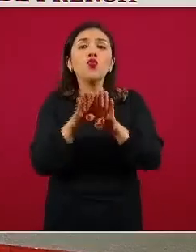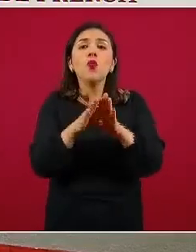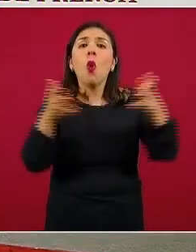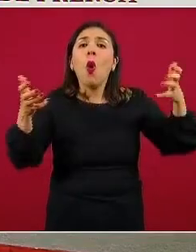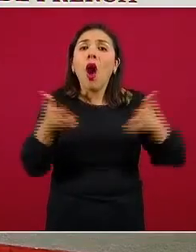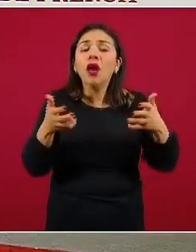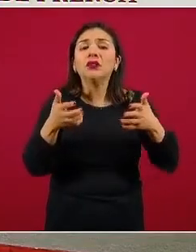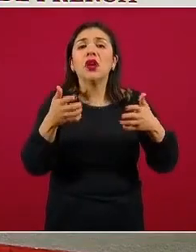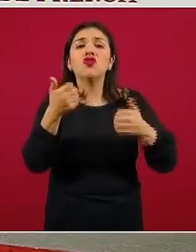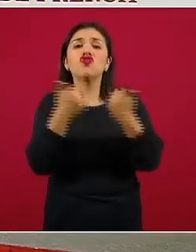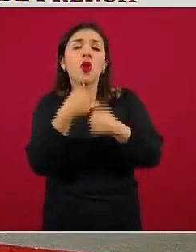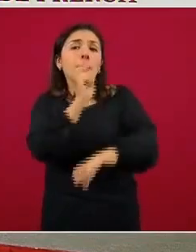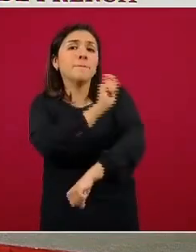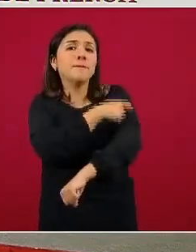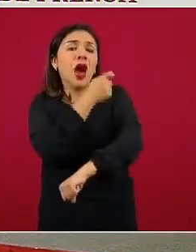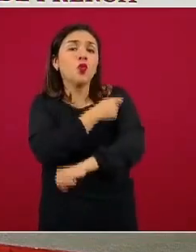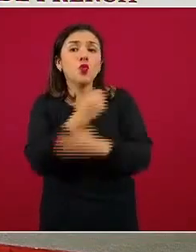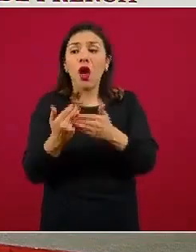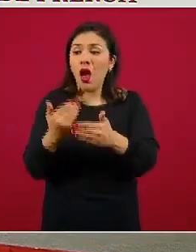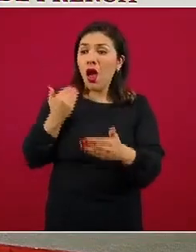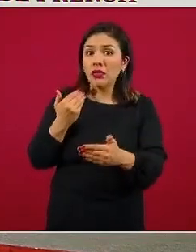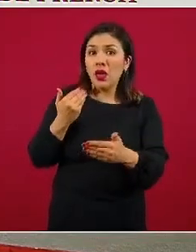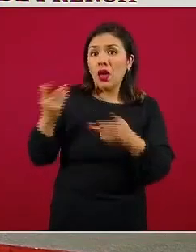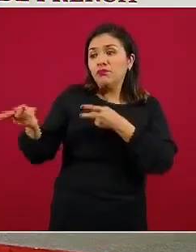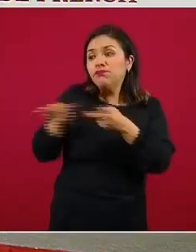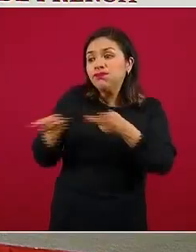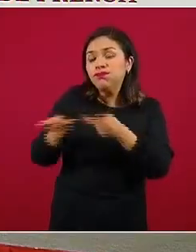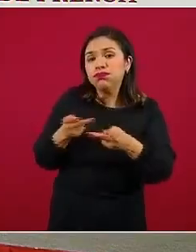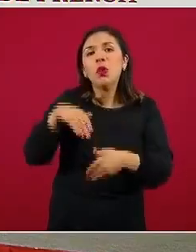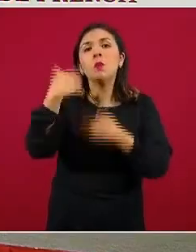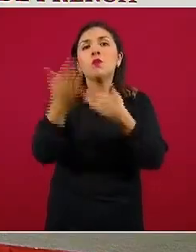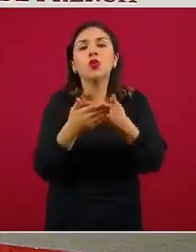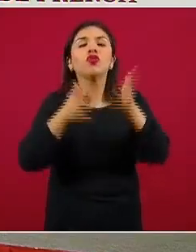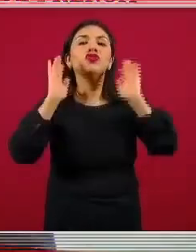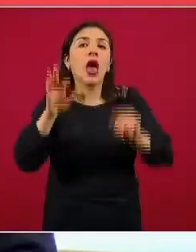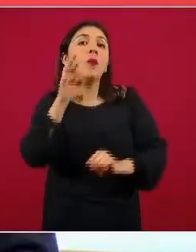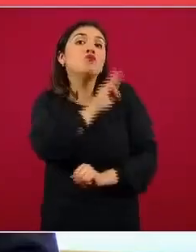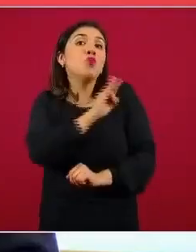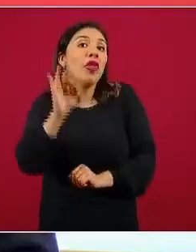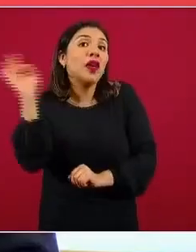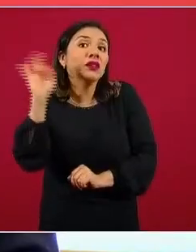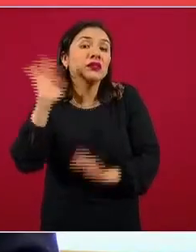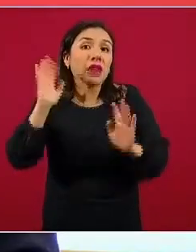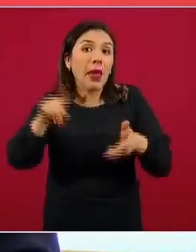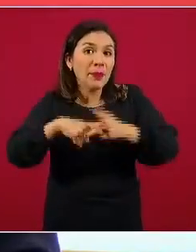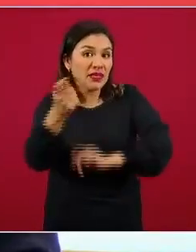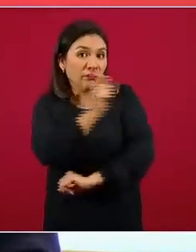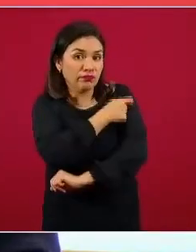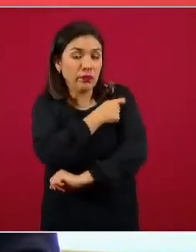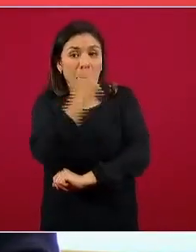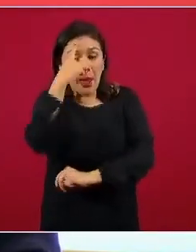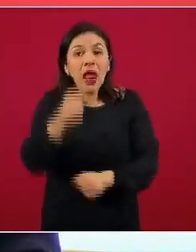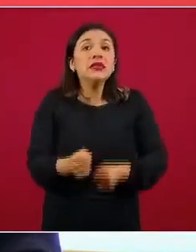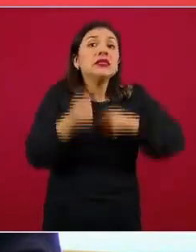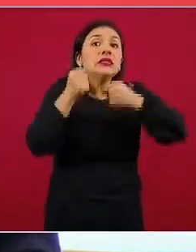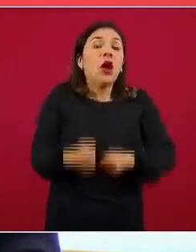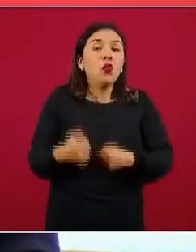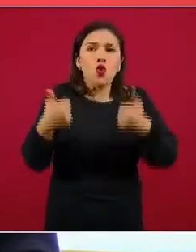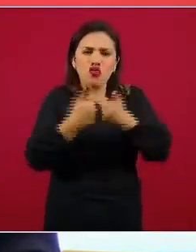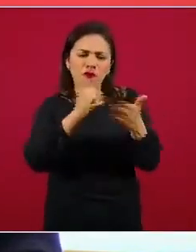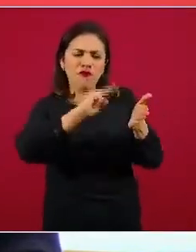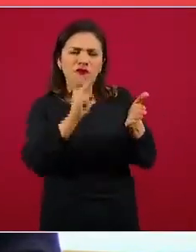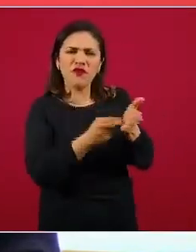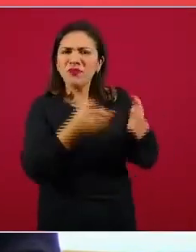de las prevacunas, que pronto serán vacunas ya viables, poder empezar a asegurar a través ya de